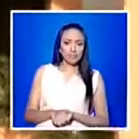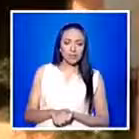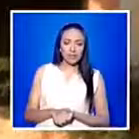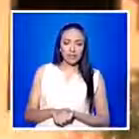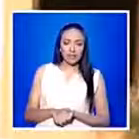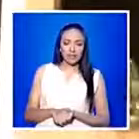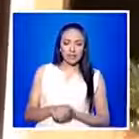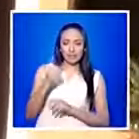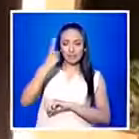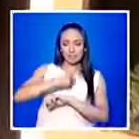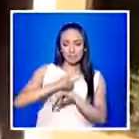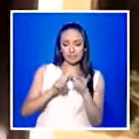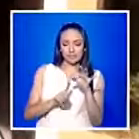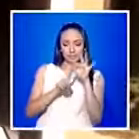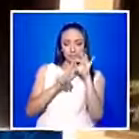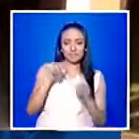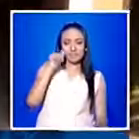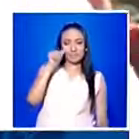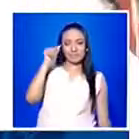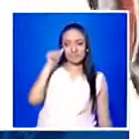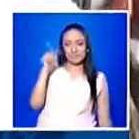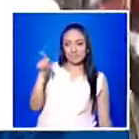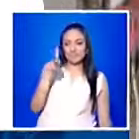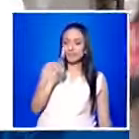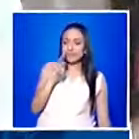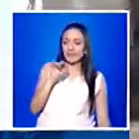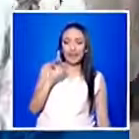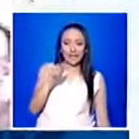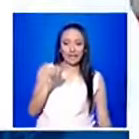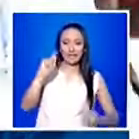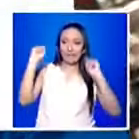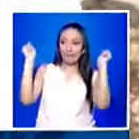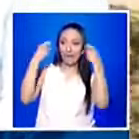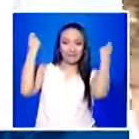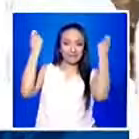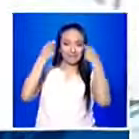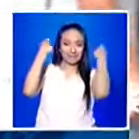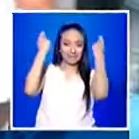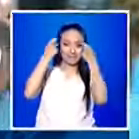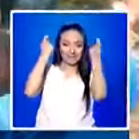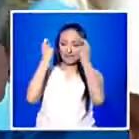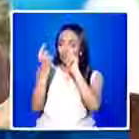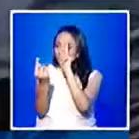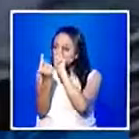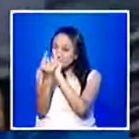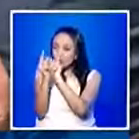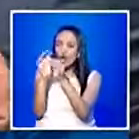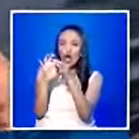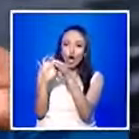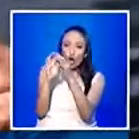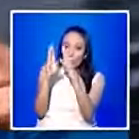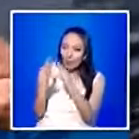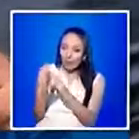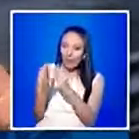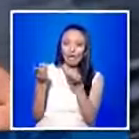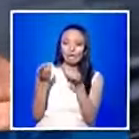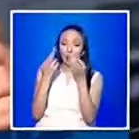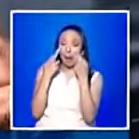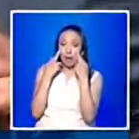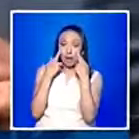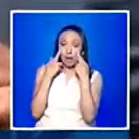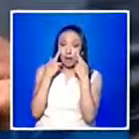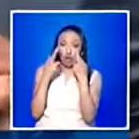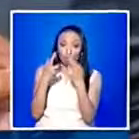Fue un día especial para Kiara Rodríguez, un día para celebrar, para reencontrarse con sus compañeros y para recibir el reconocimiento